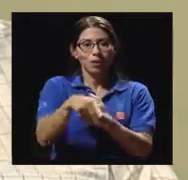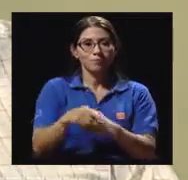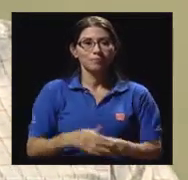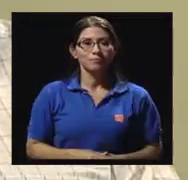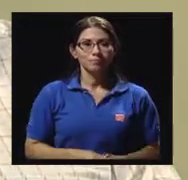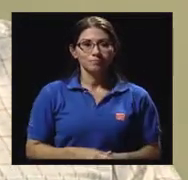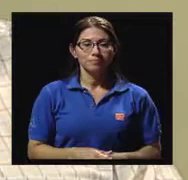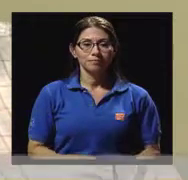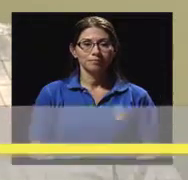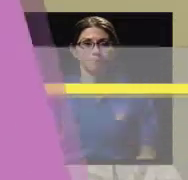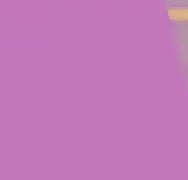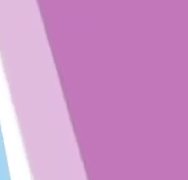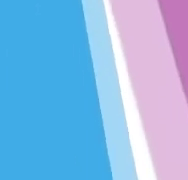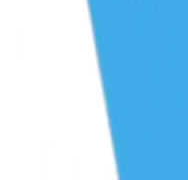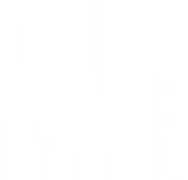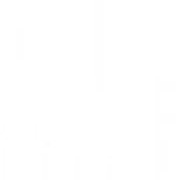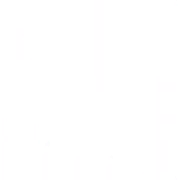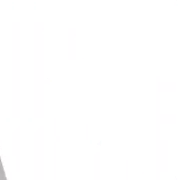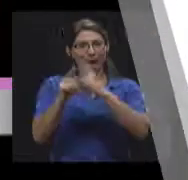el programa.